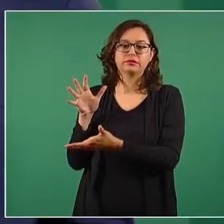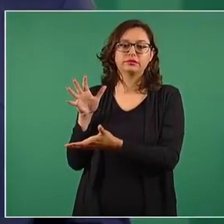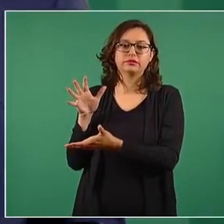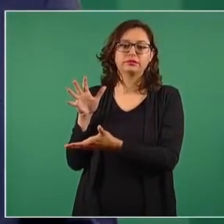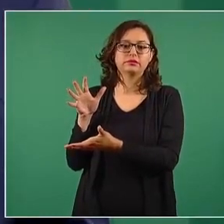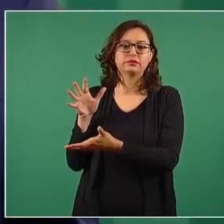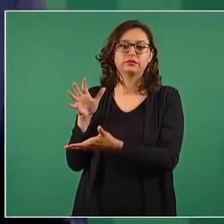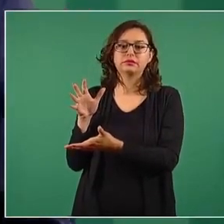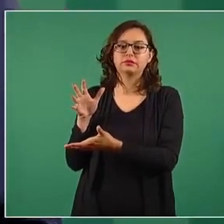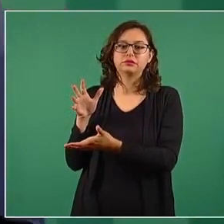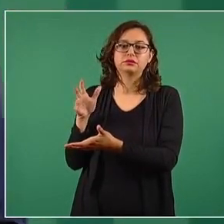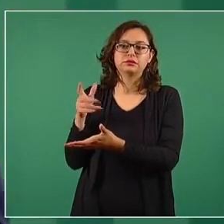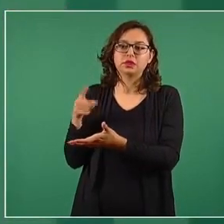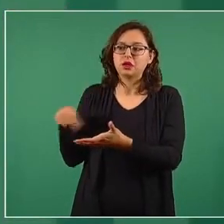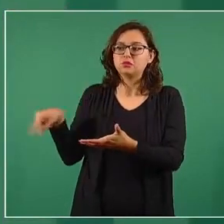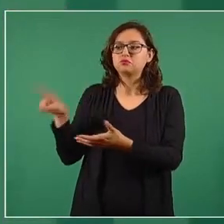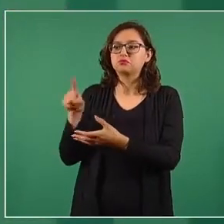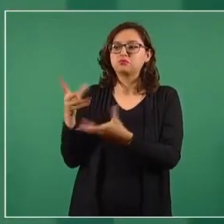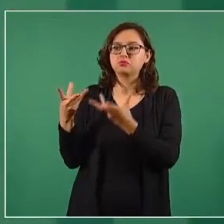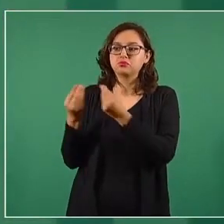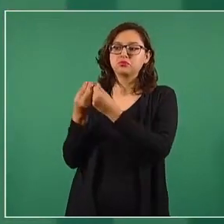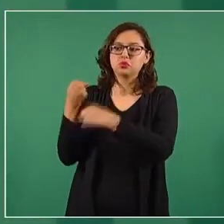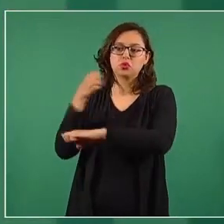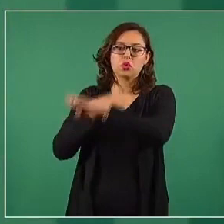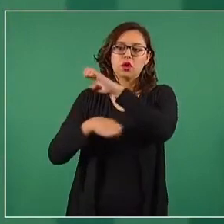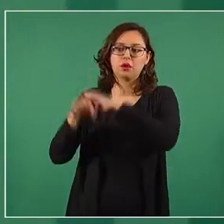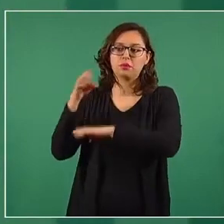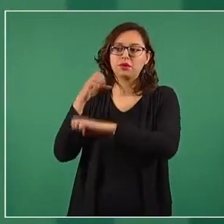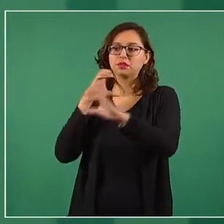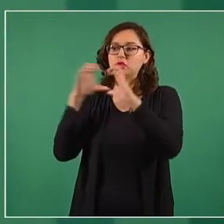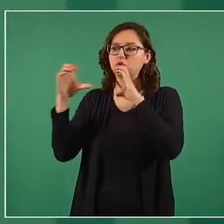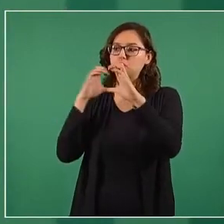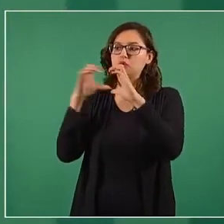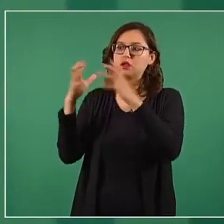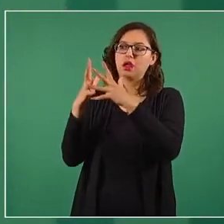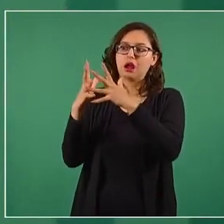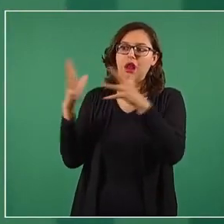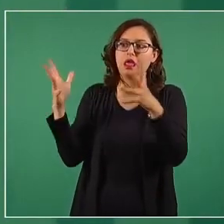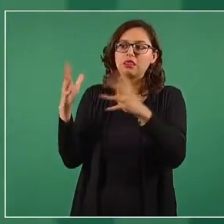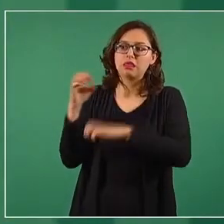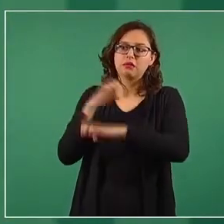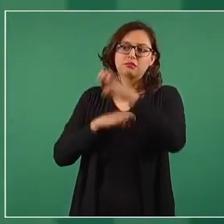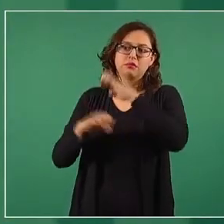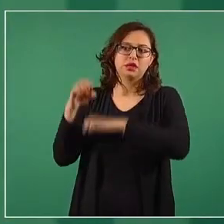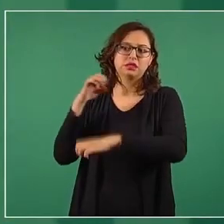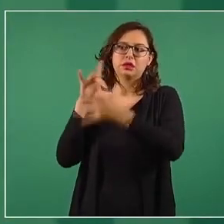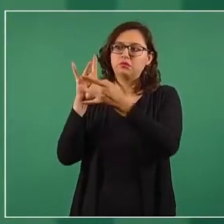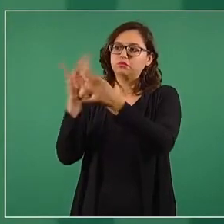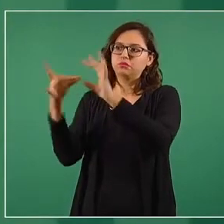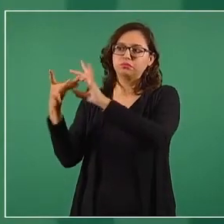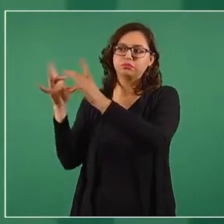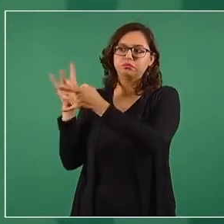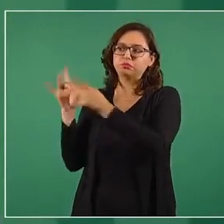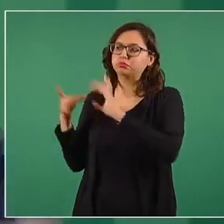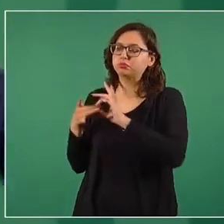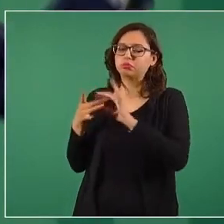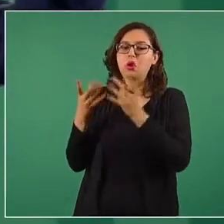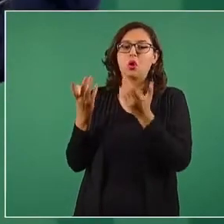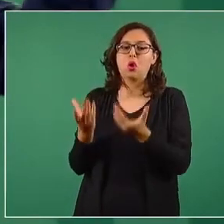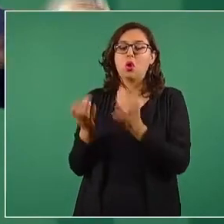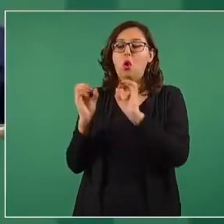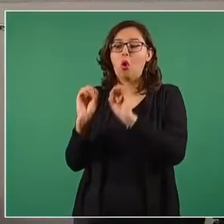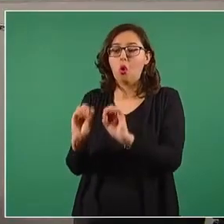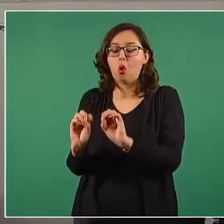con las grandes cadenas de comunicación o grandes empresas de comunicación, o tienen que ver con los